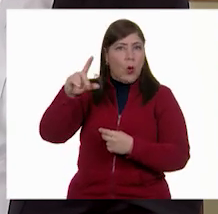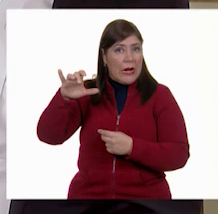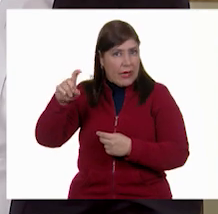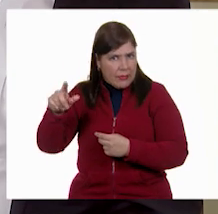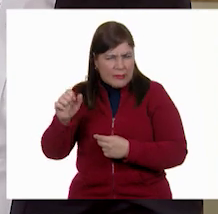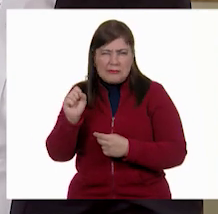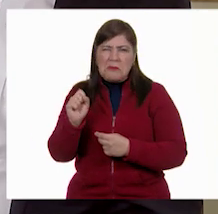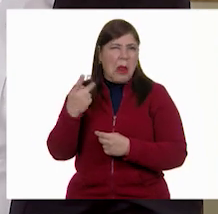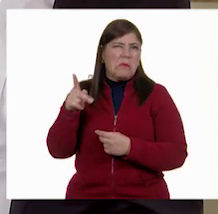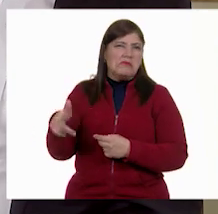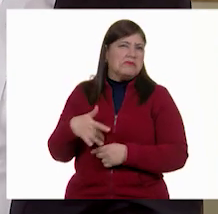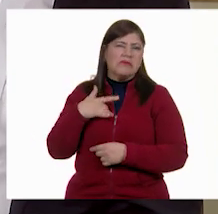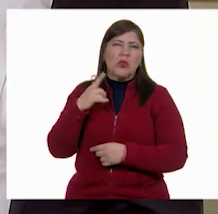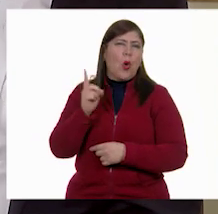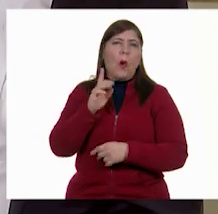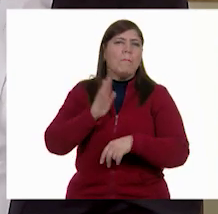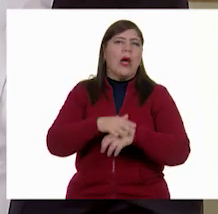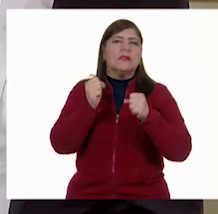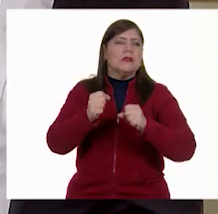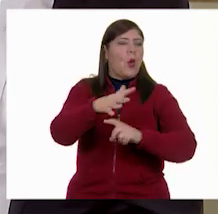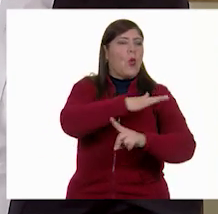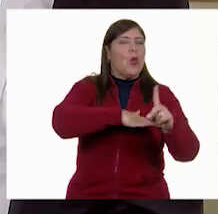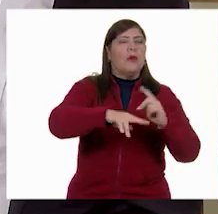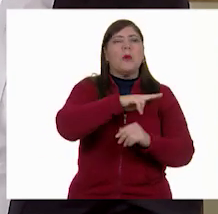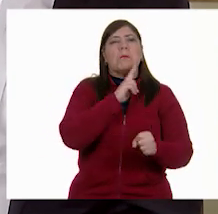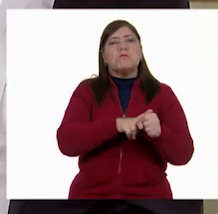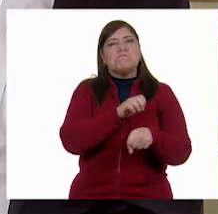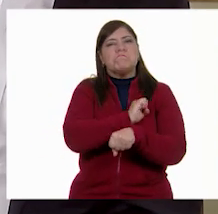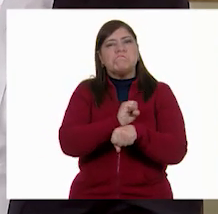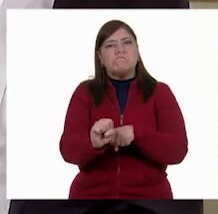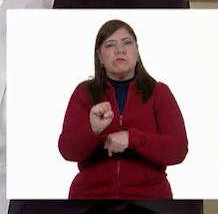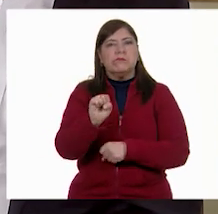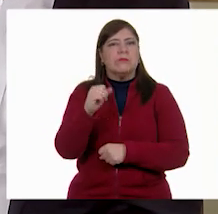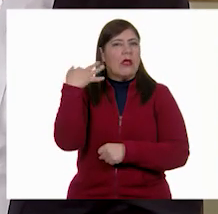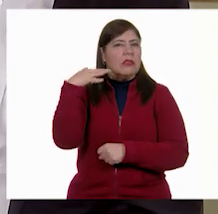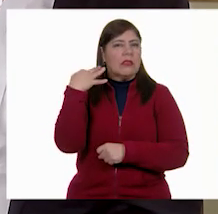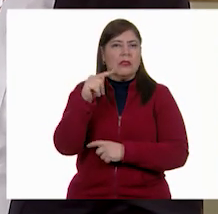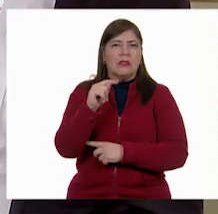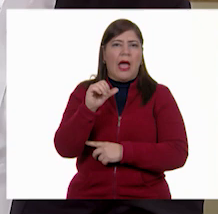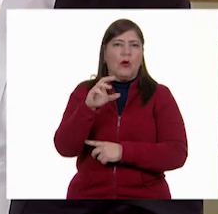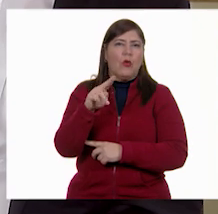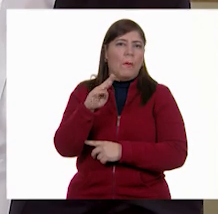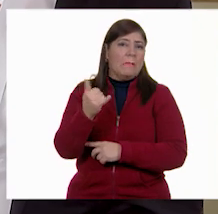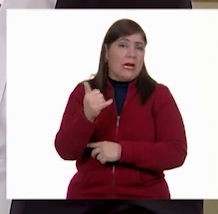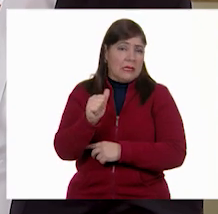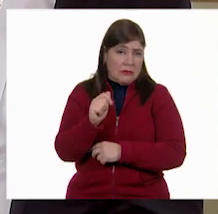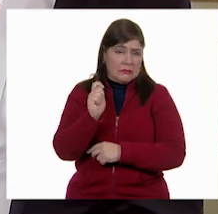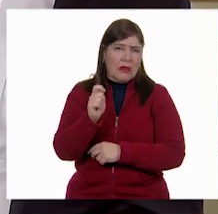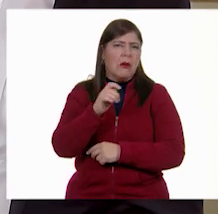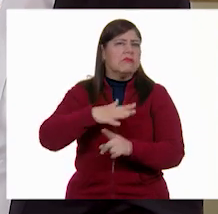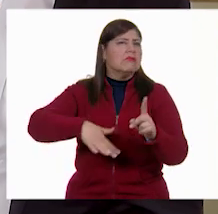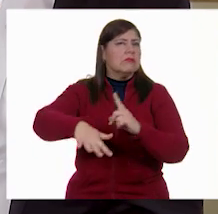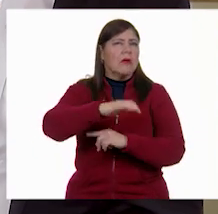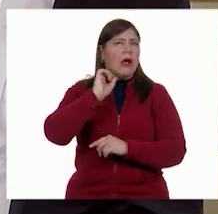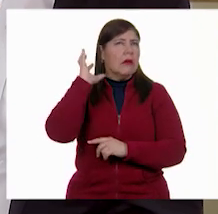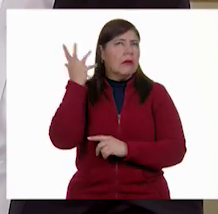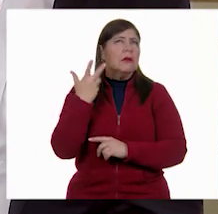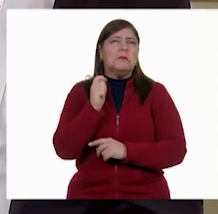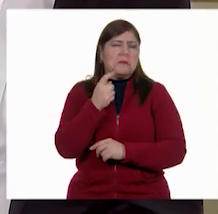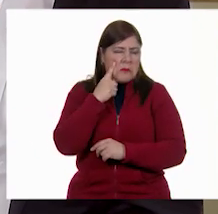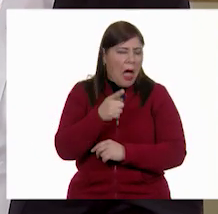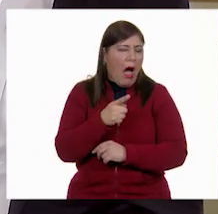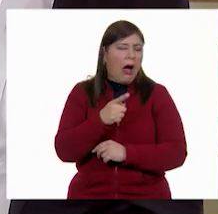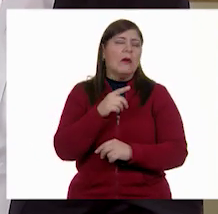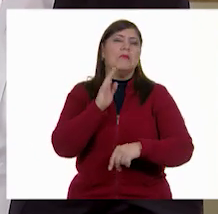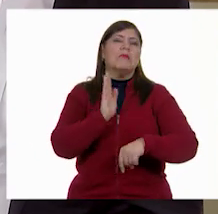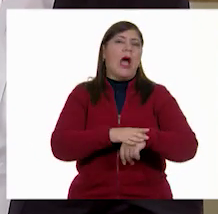barrio pues popular de la Ciudad de México, muy tradicional, muy bien ubicado, por supuesto, para construir la casa